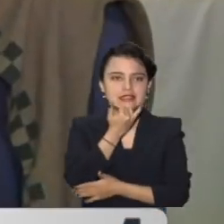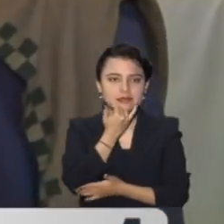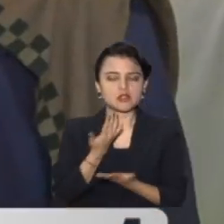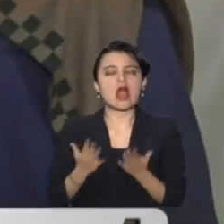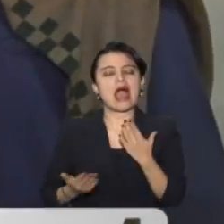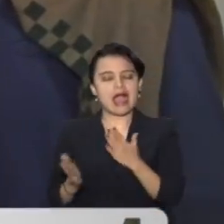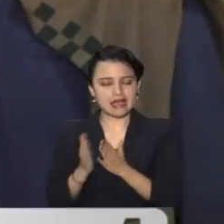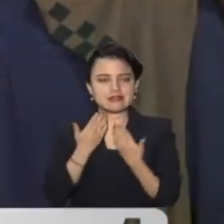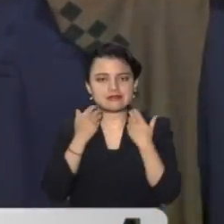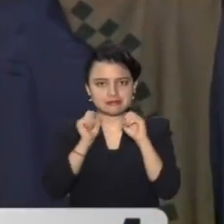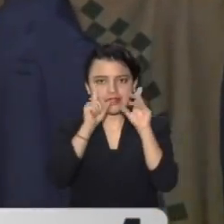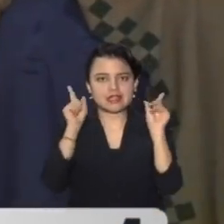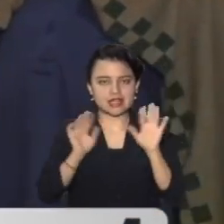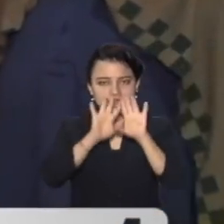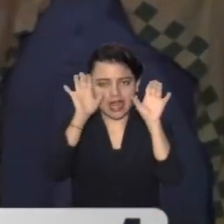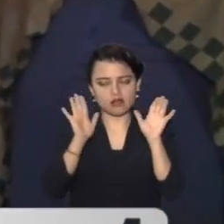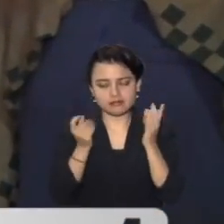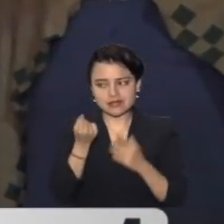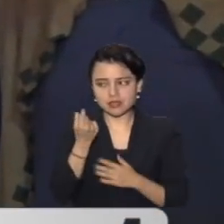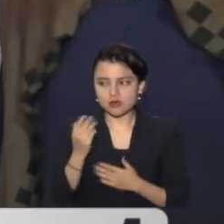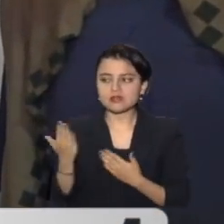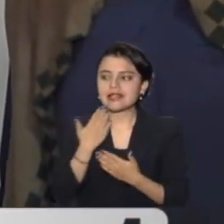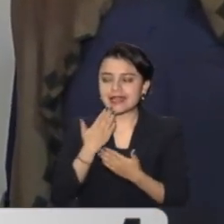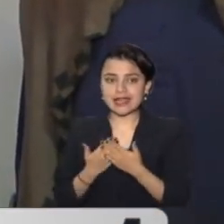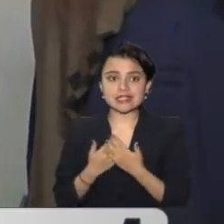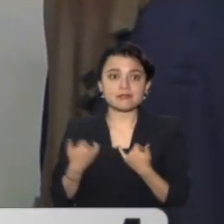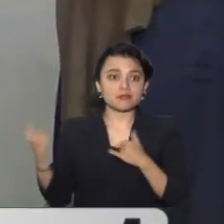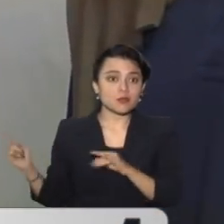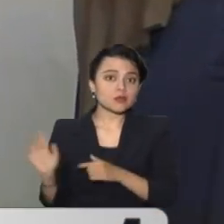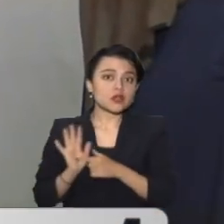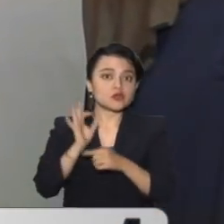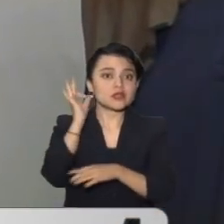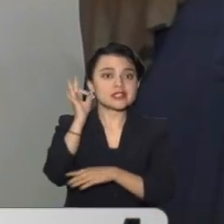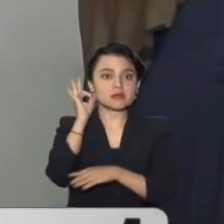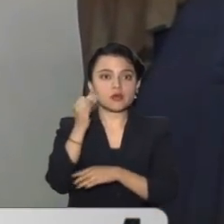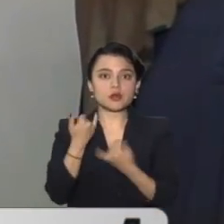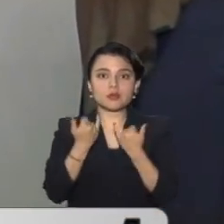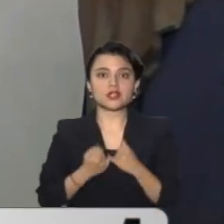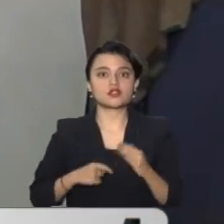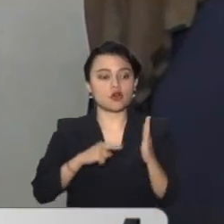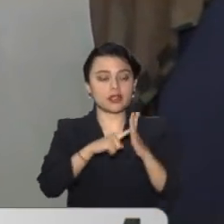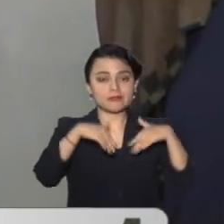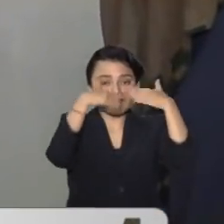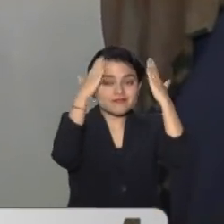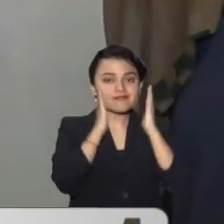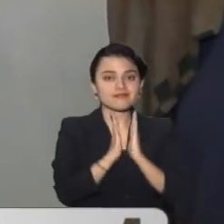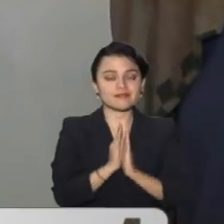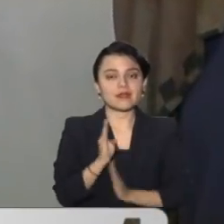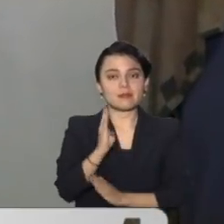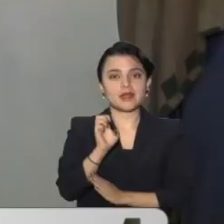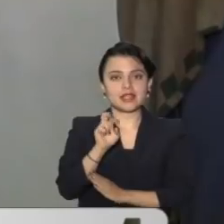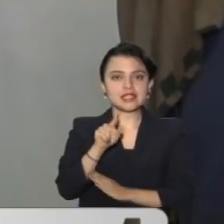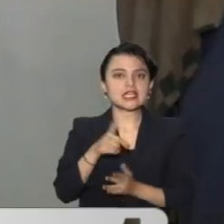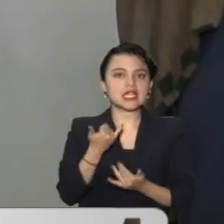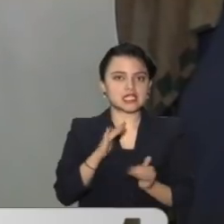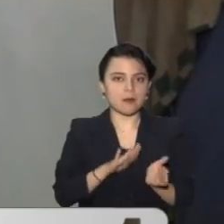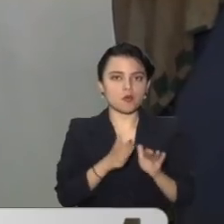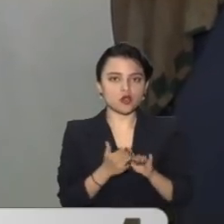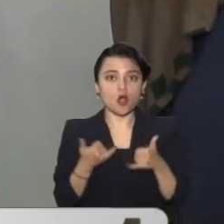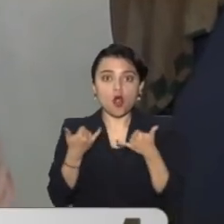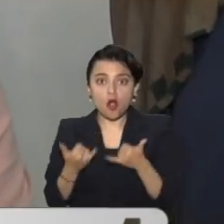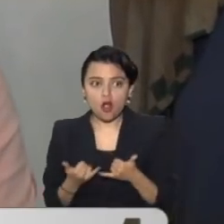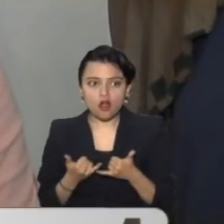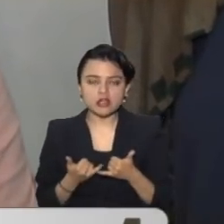acá. La hermana Berenice sería beatificada. Y en otras noticias de Antioquia, a las 11:23 de la mañana, en las últimas horas, se